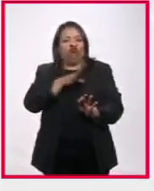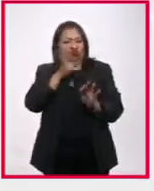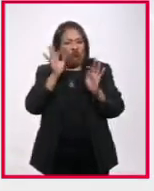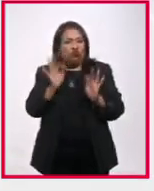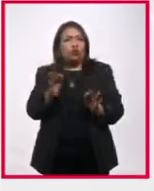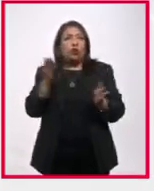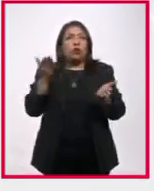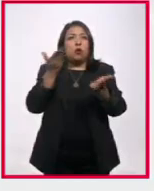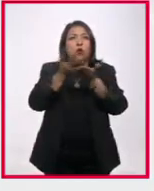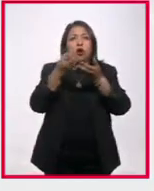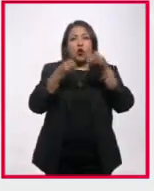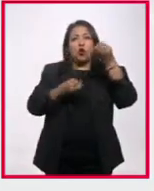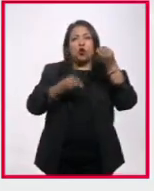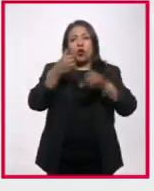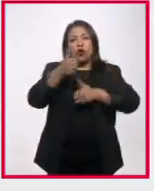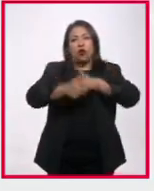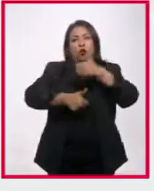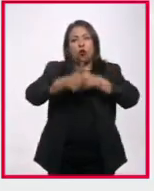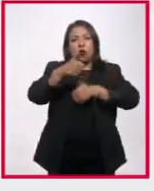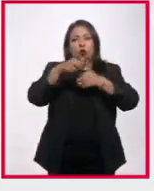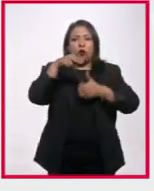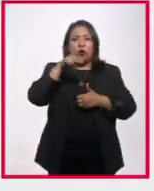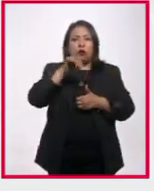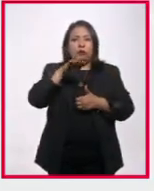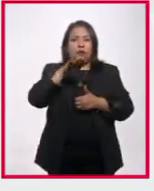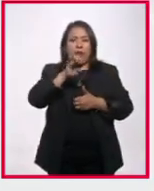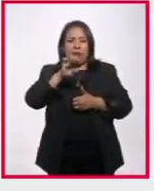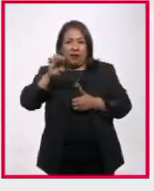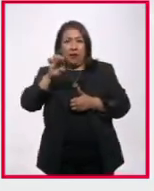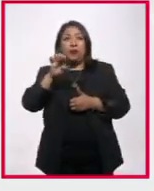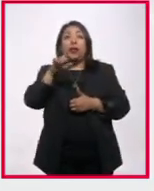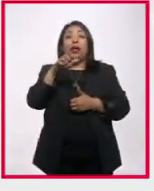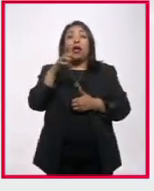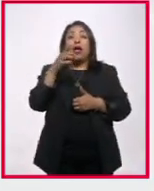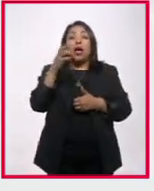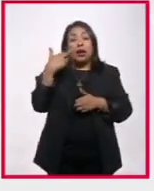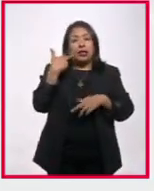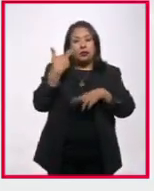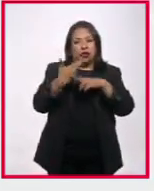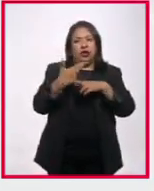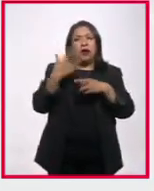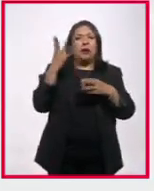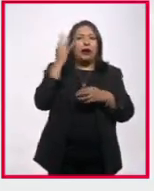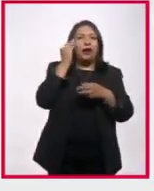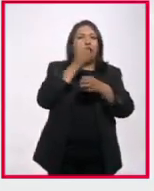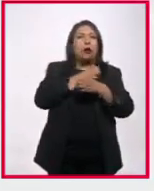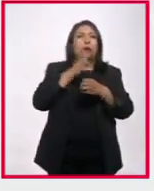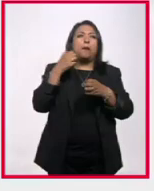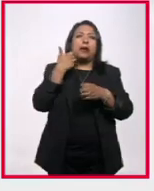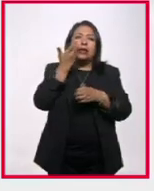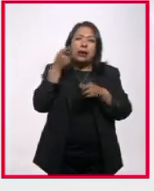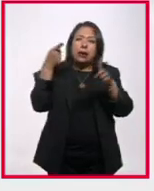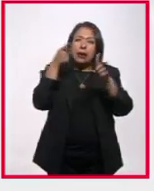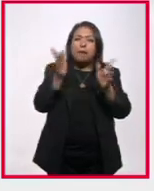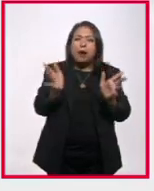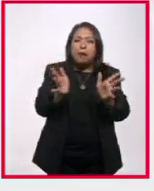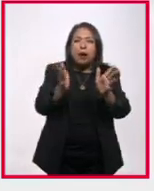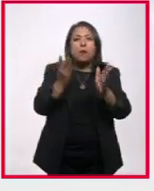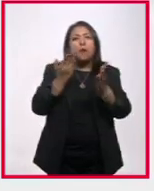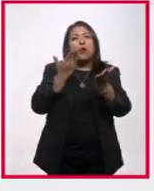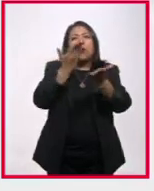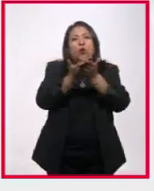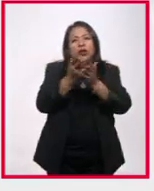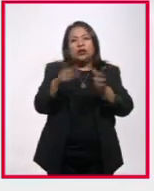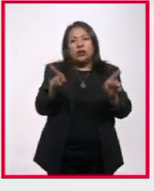propuestas, el jurado del concurso NIMBY que organizó Radio Educación con el propósito de promover iniciativas musicales, eligieron